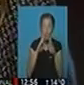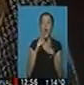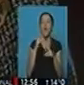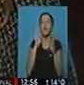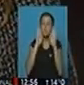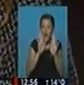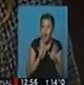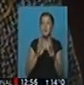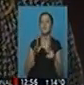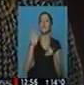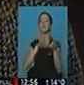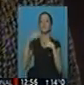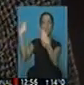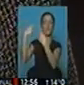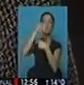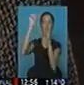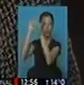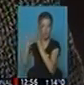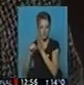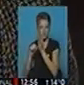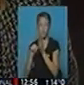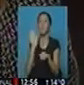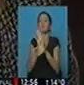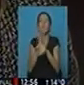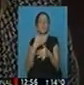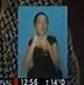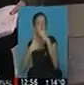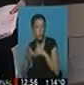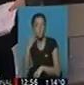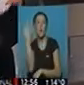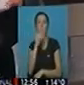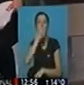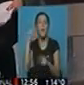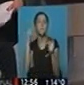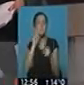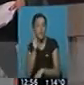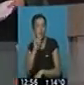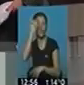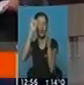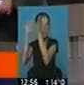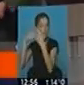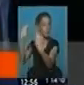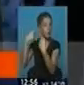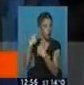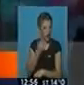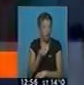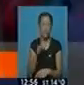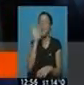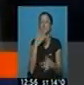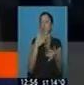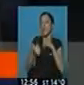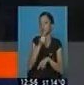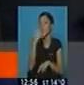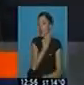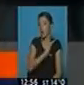la agresión externa. ¿Es una excusa? ¿Hay una agresión externa? ¿Es solo una excusa del gobierno? ¿Cómo lo ves? Bueno,